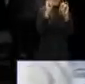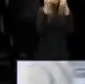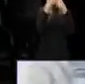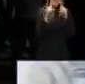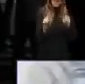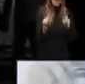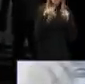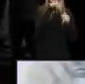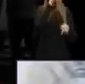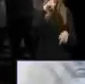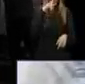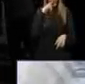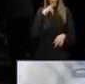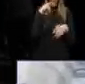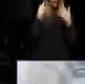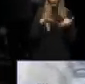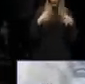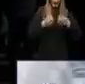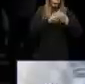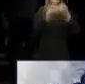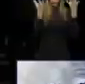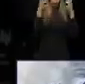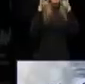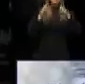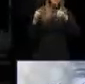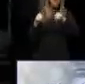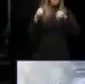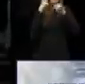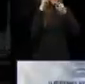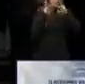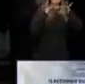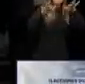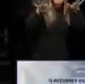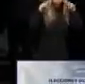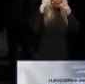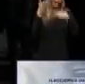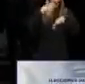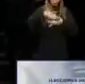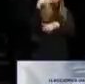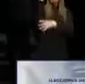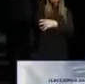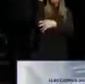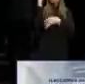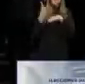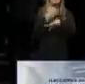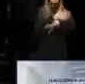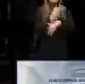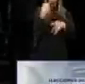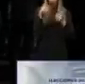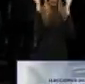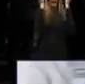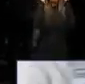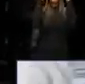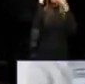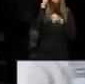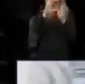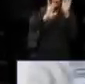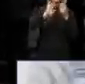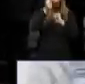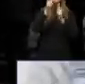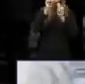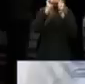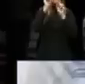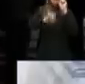obelisco, pues hoy se ven banderas anticipadas a esa celebración del 15 de septiembre por la victoria de Bernardo Arévalo.